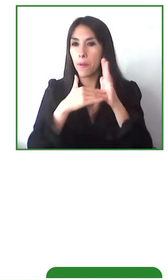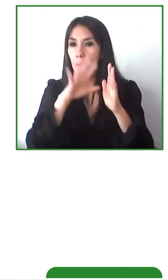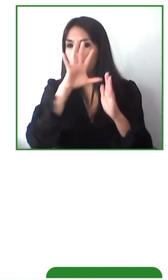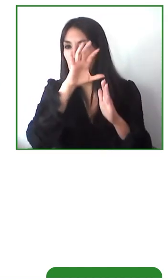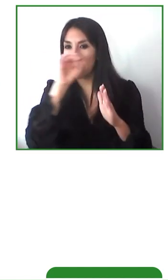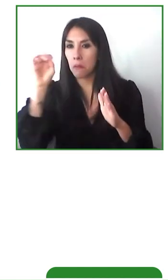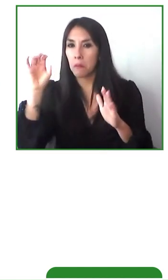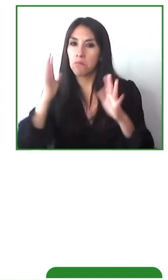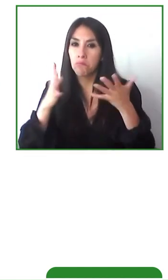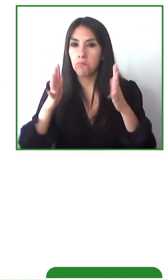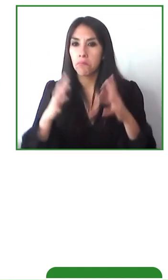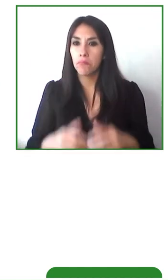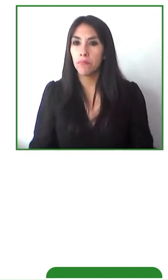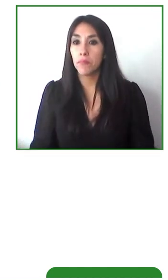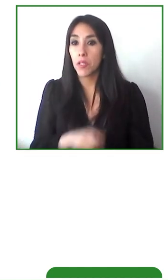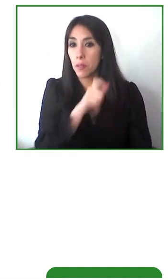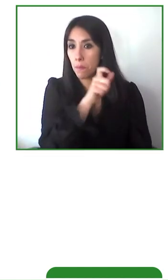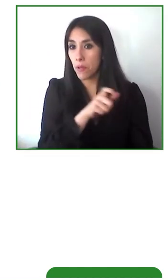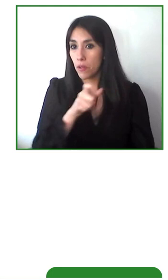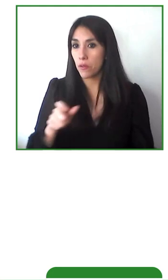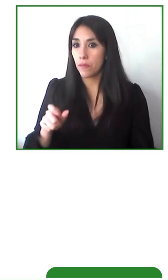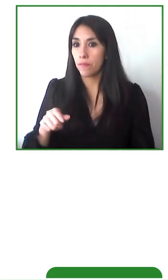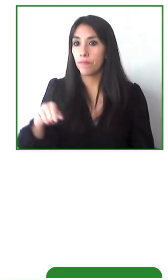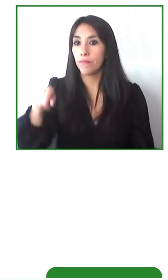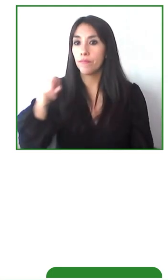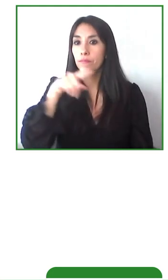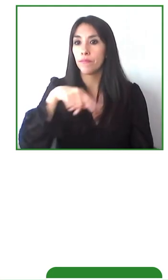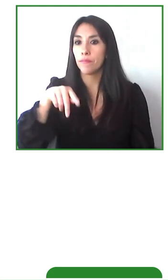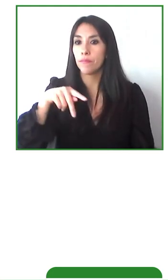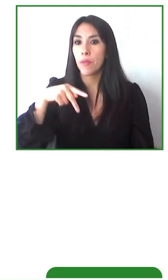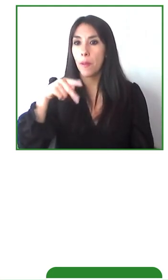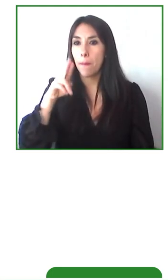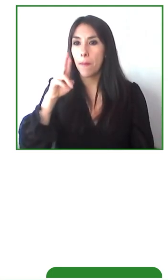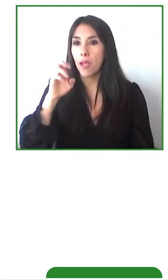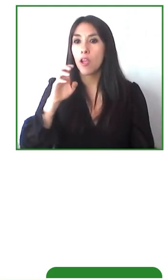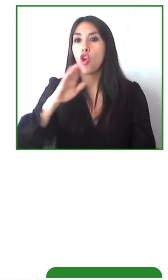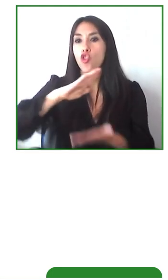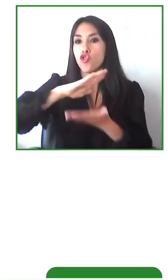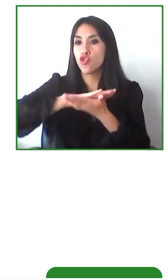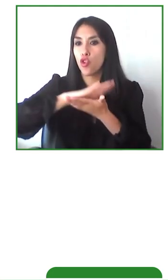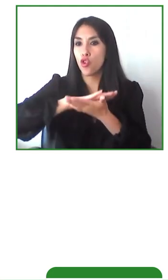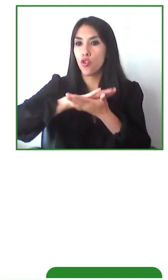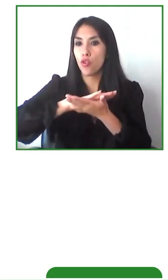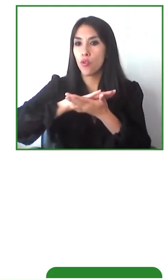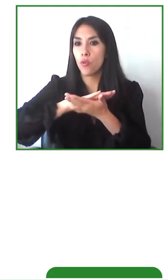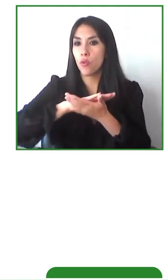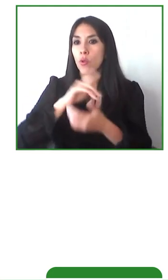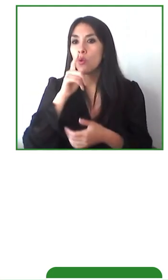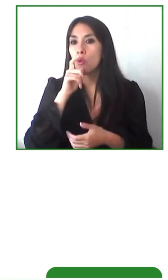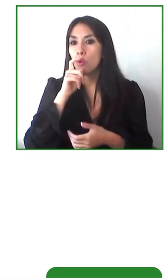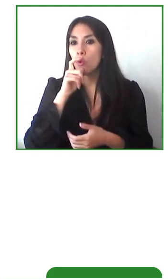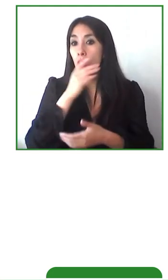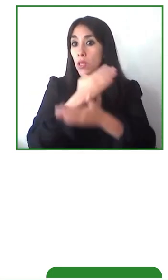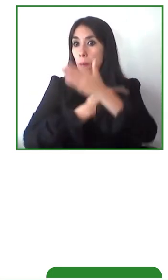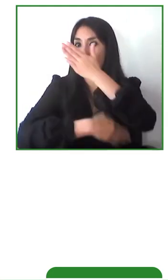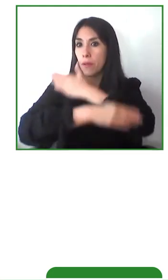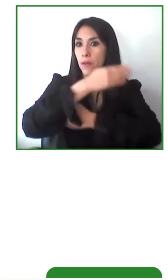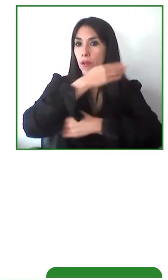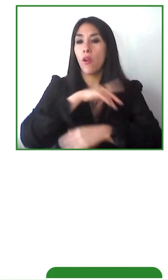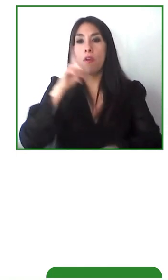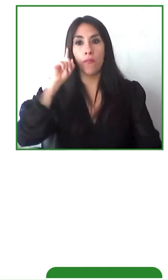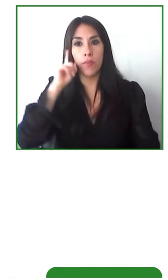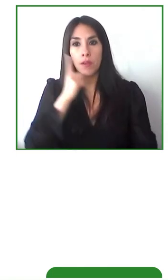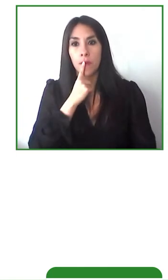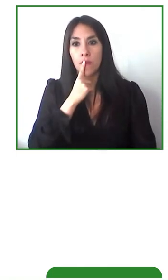personas en pregrado que tienen discapacidades auditivas en mi universidad. Yo me enfoco en la capacitación